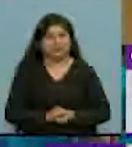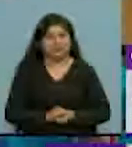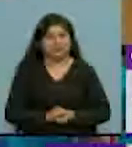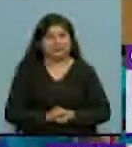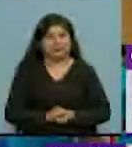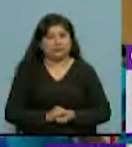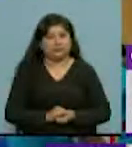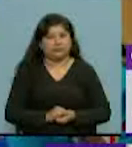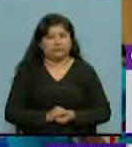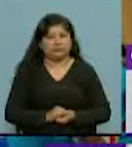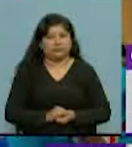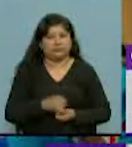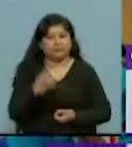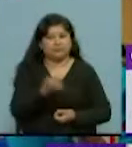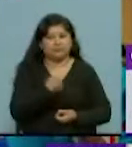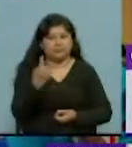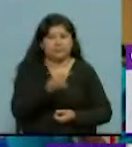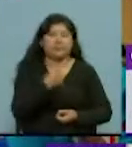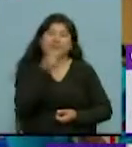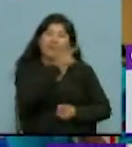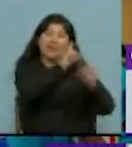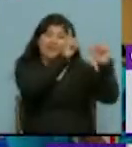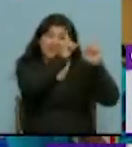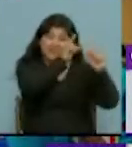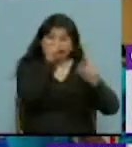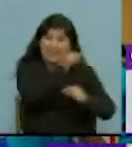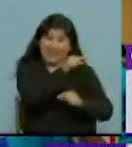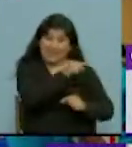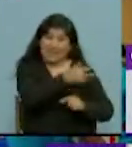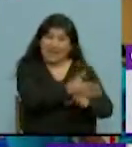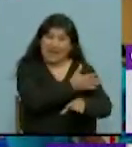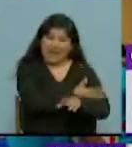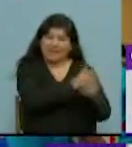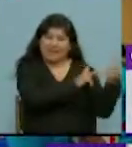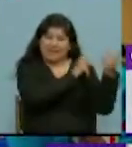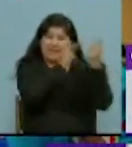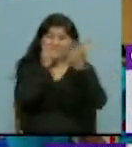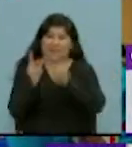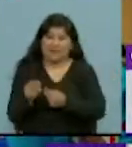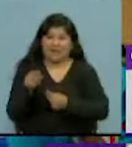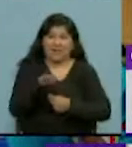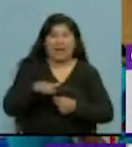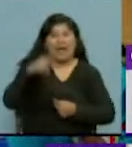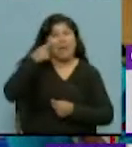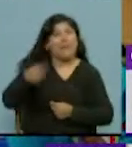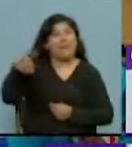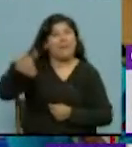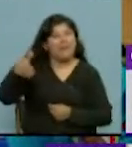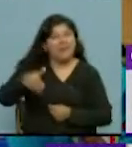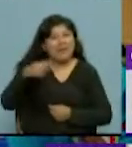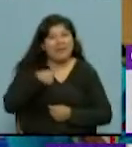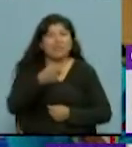Nuestro proyecto empezó cuando nuestro señor viajó al colegio de nuestro padre a Villa de Maimará y